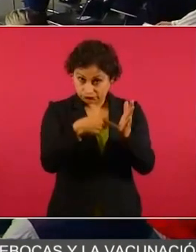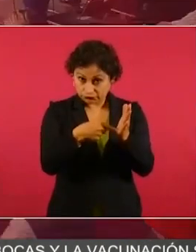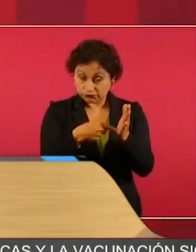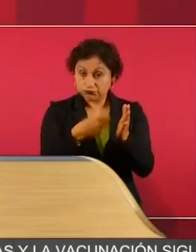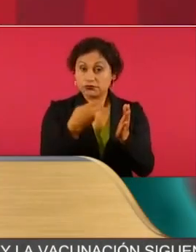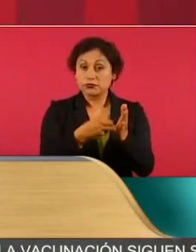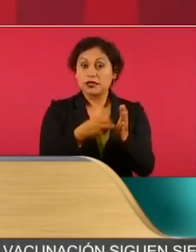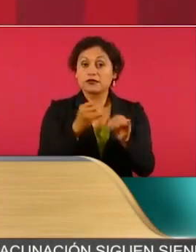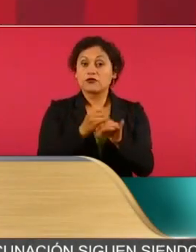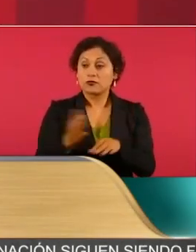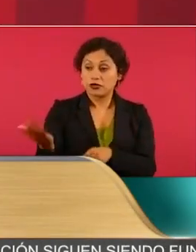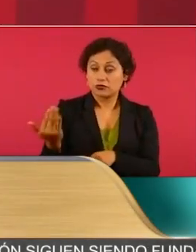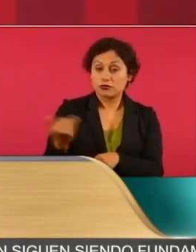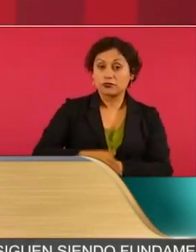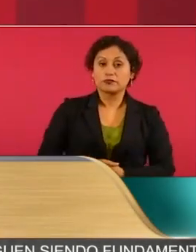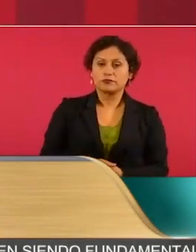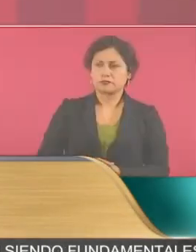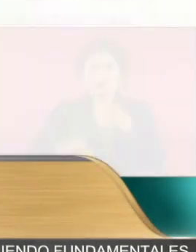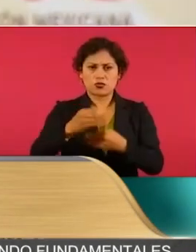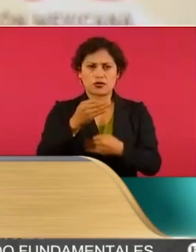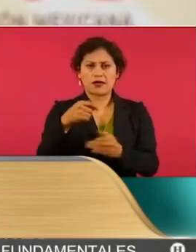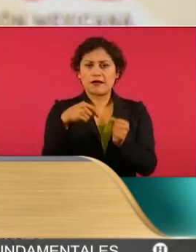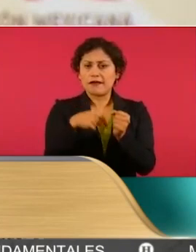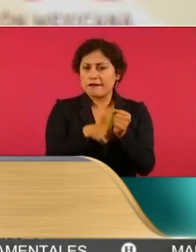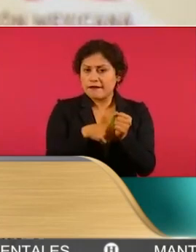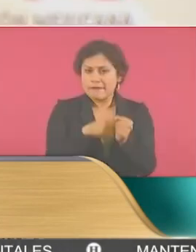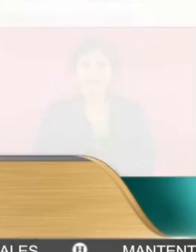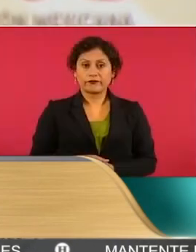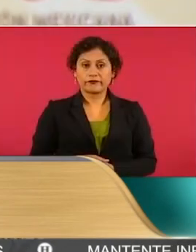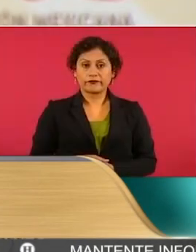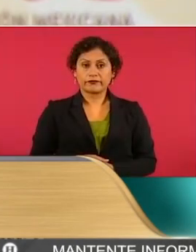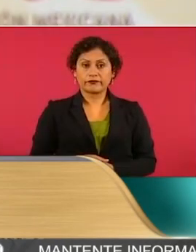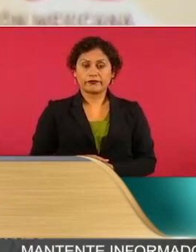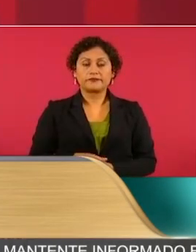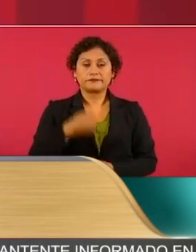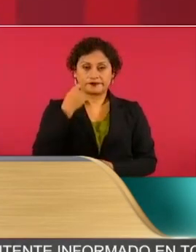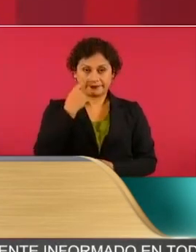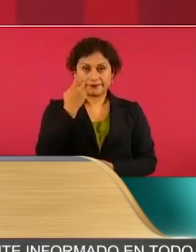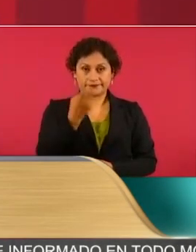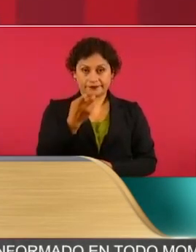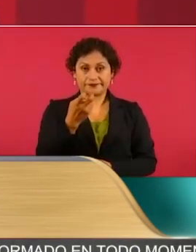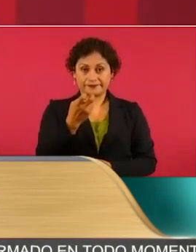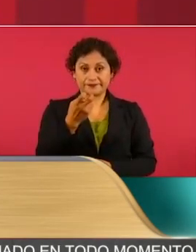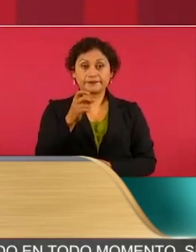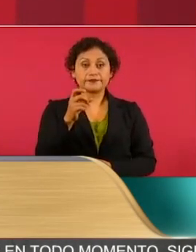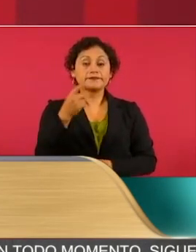toda la información no hay nada que ocultar estos el hackeo